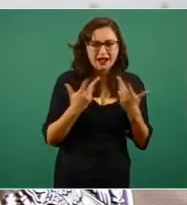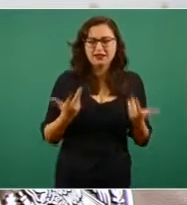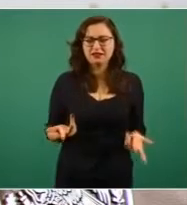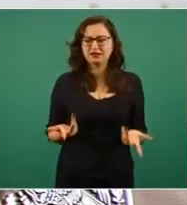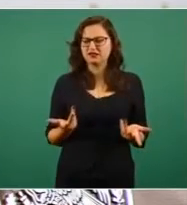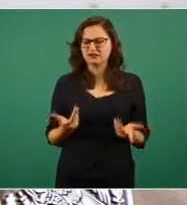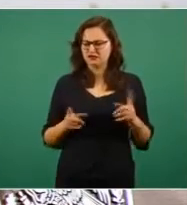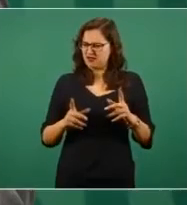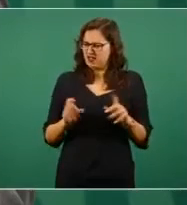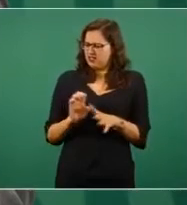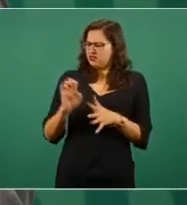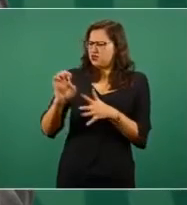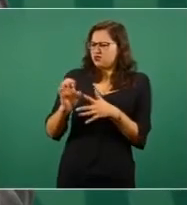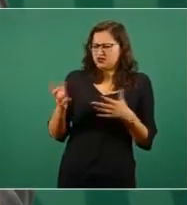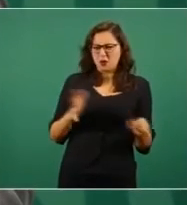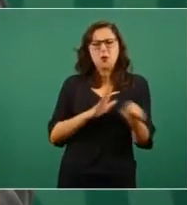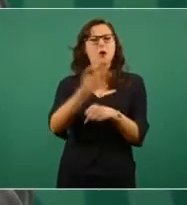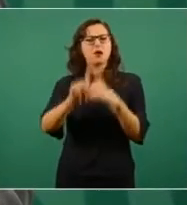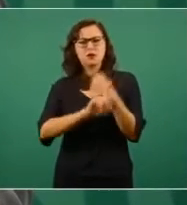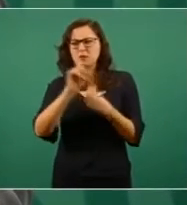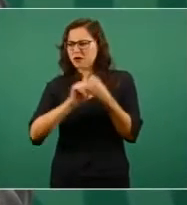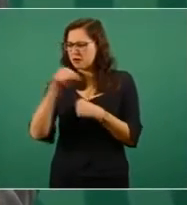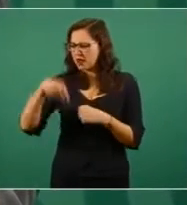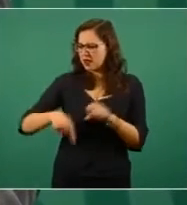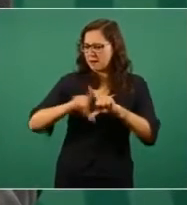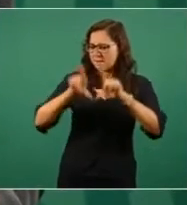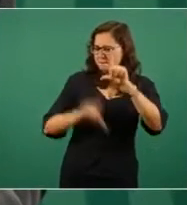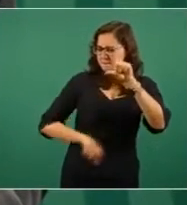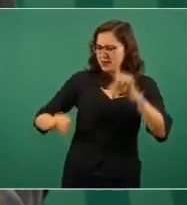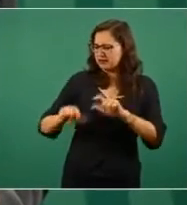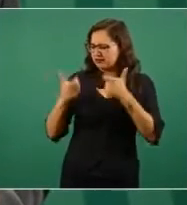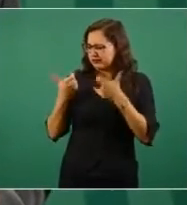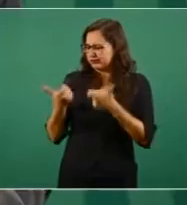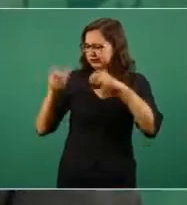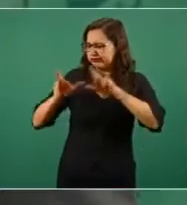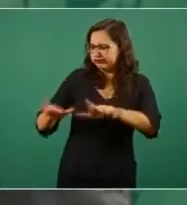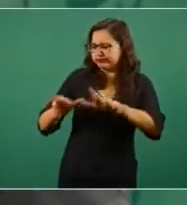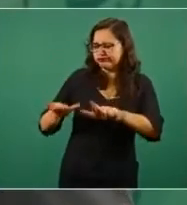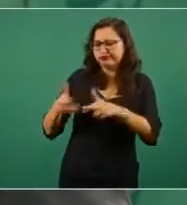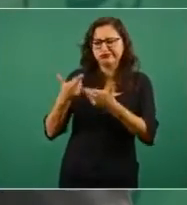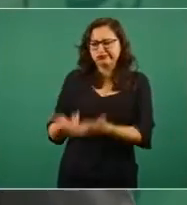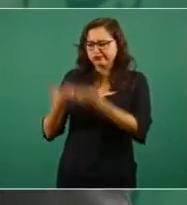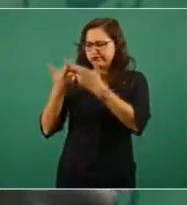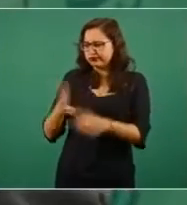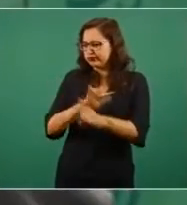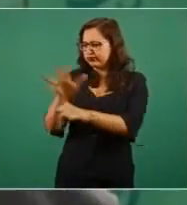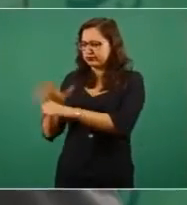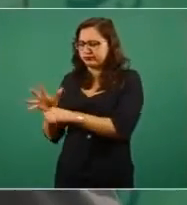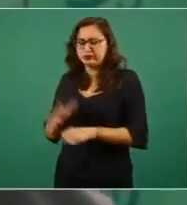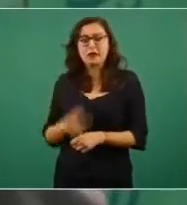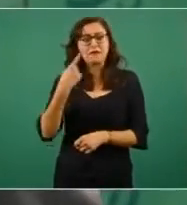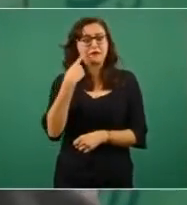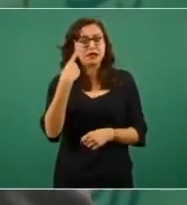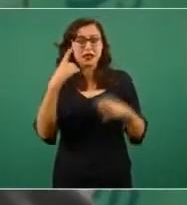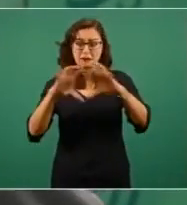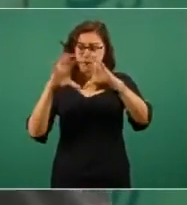Si tenemos recursos naturales, de los 200 países del mundo, solo 20 tienen petróleo y uno